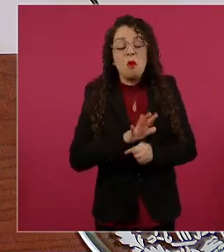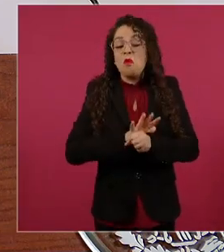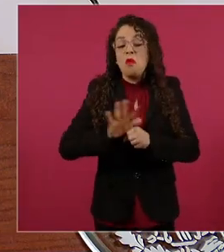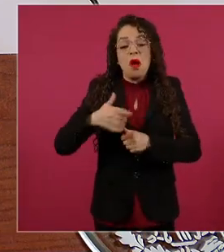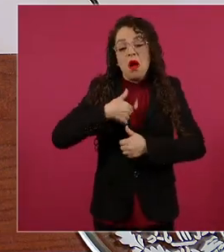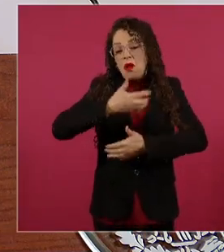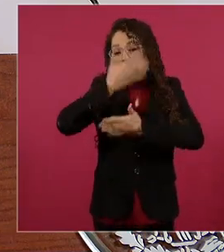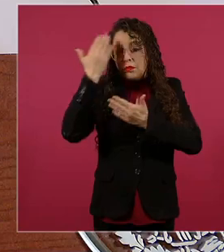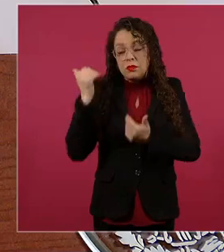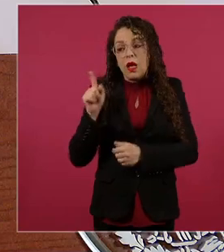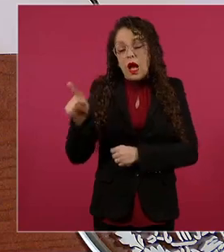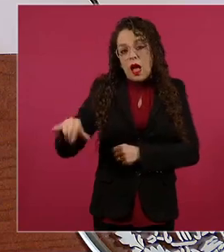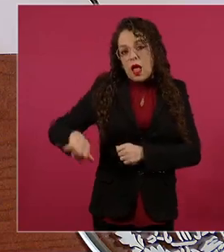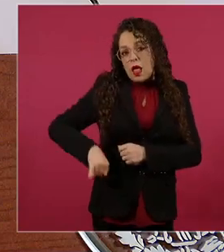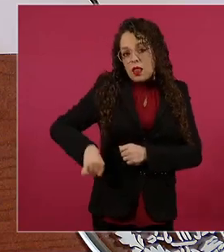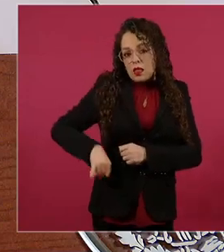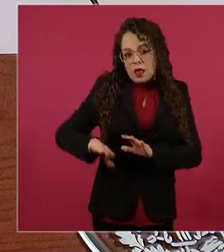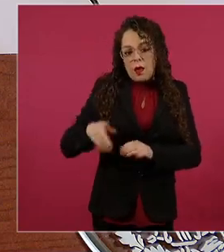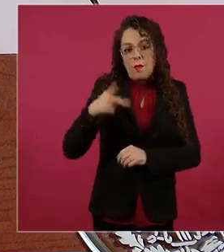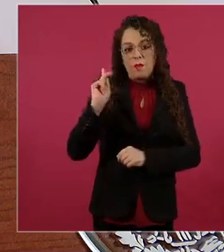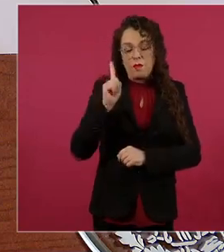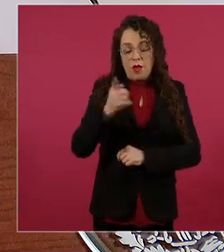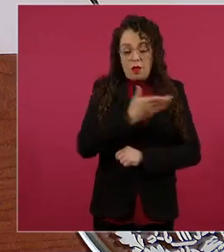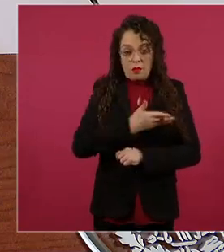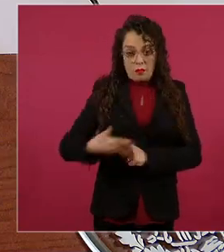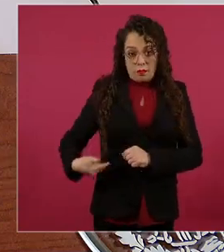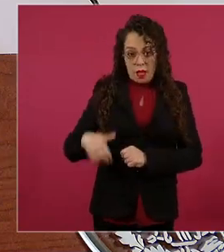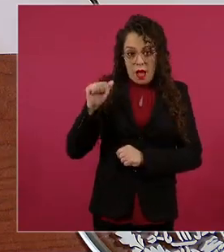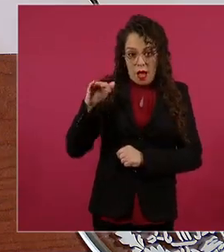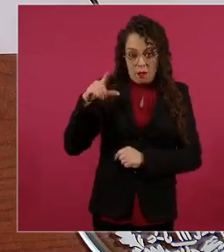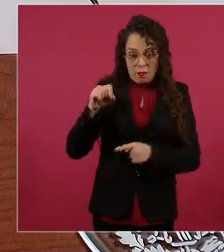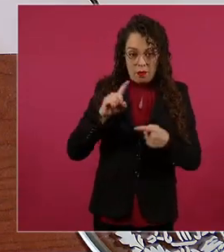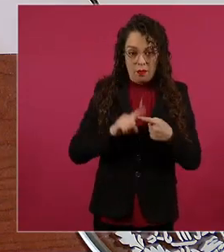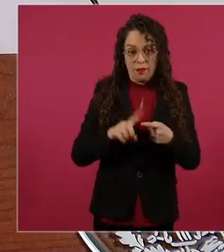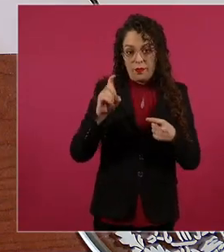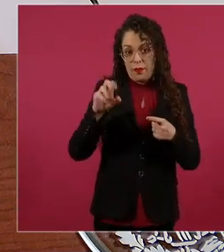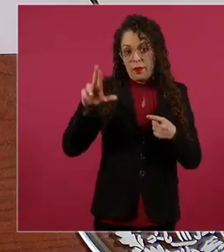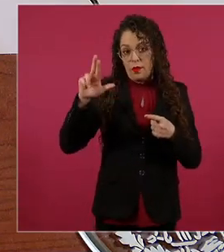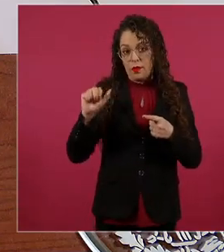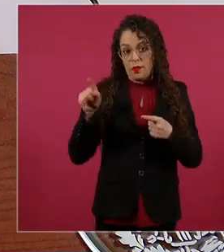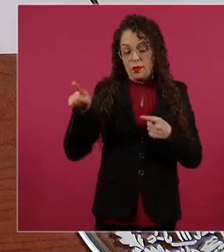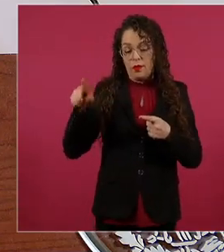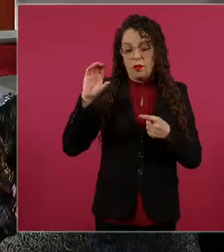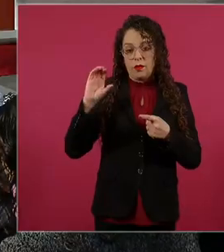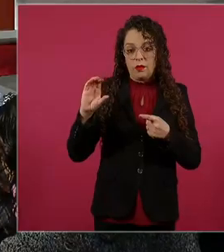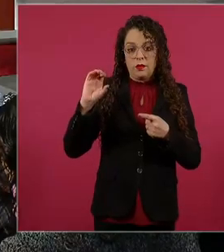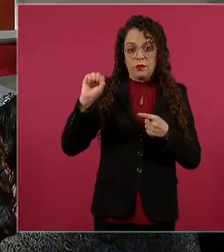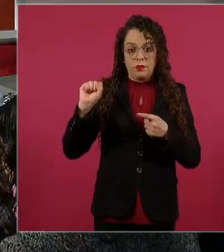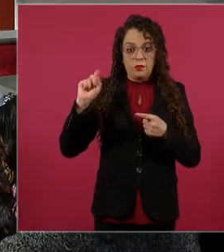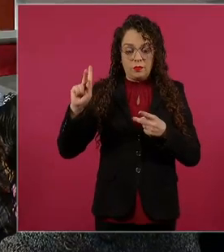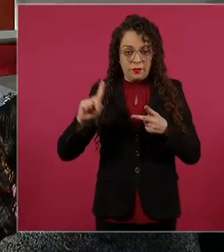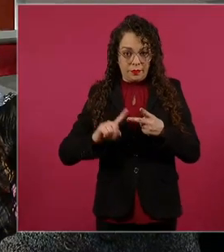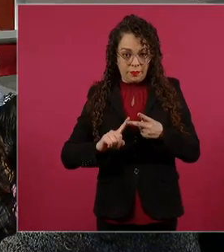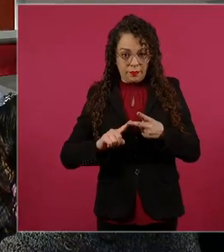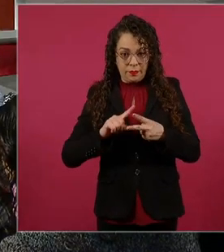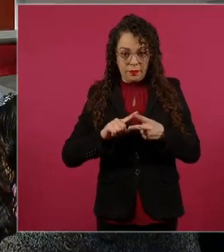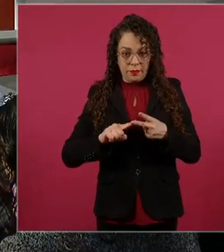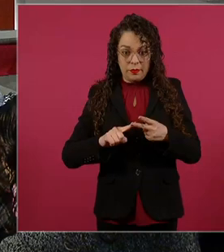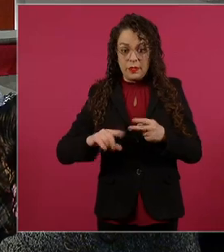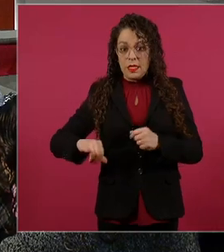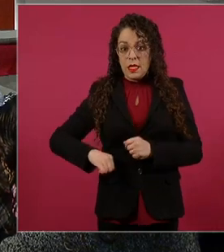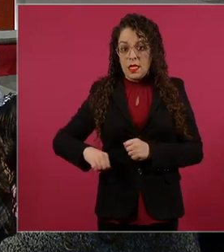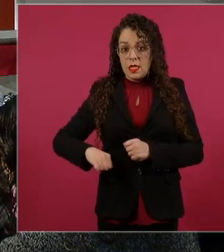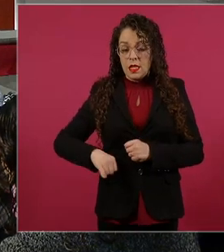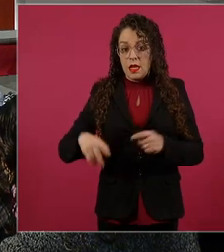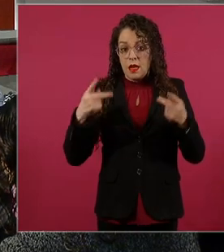Obrador, la doctora Claudia Sherman lo que está buscando es mejorar la calidad de vida de las familias. Y no